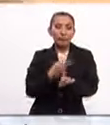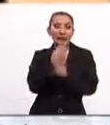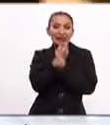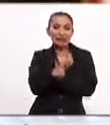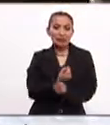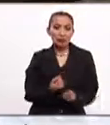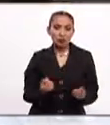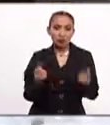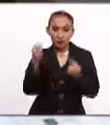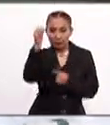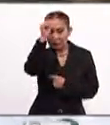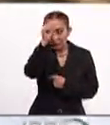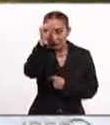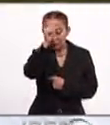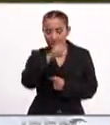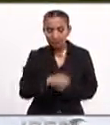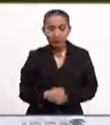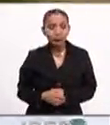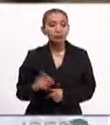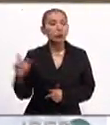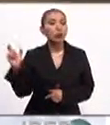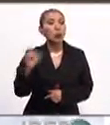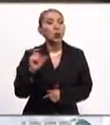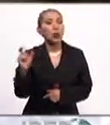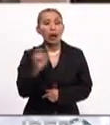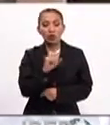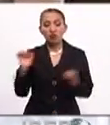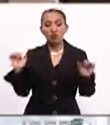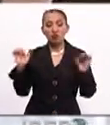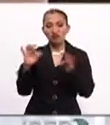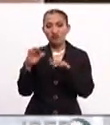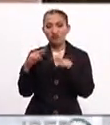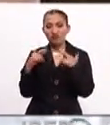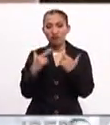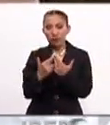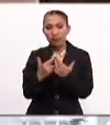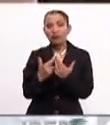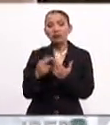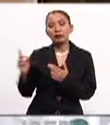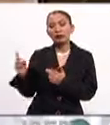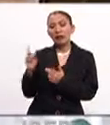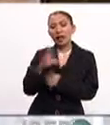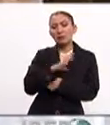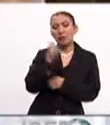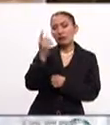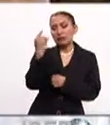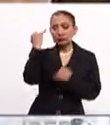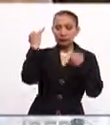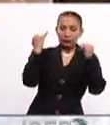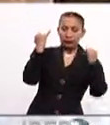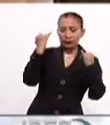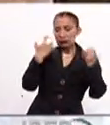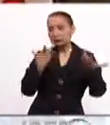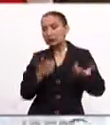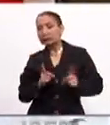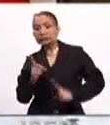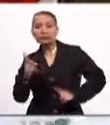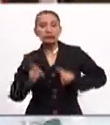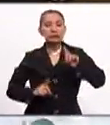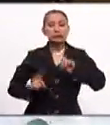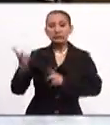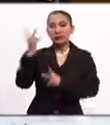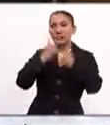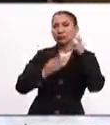clerical. Al llegar a esta reunión, había muchas expectativas,